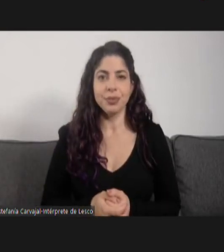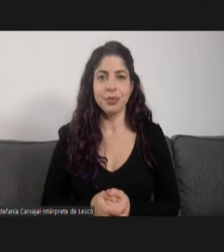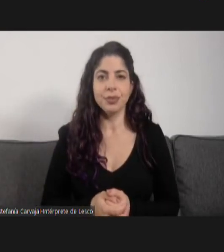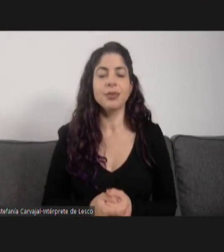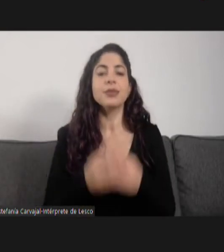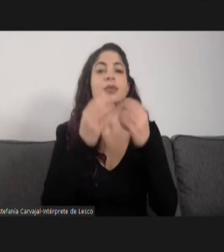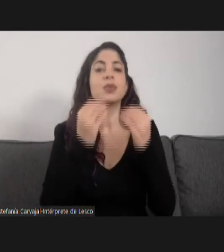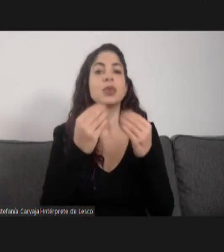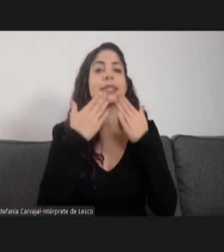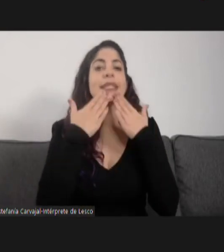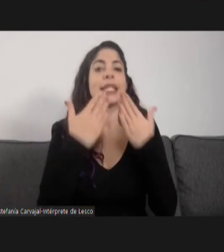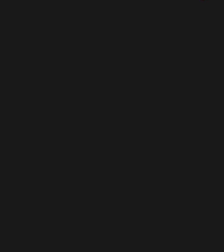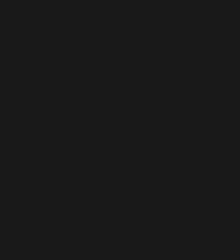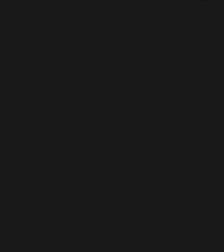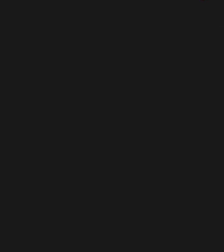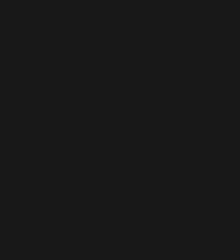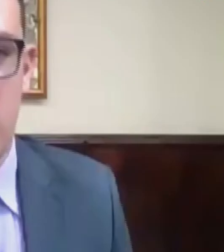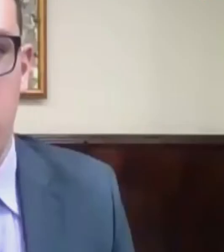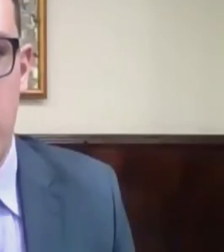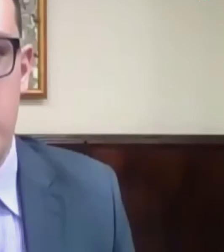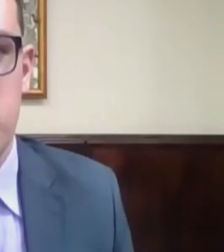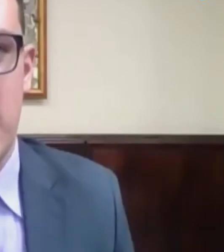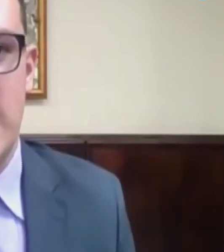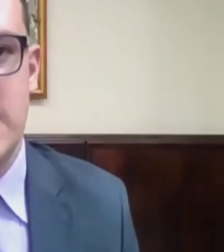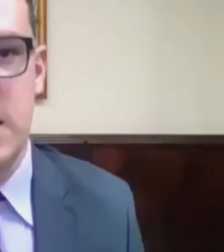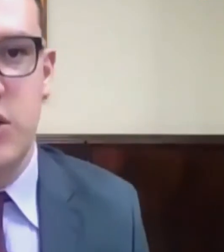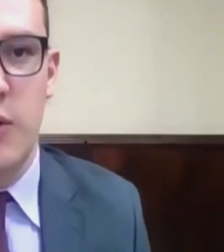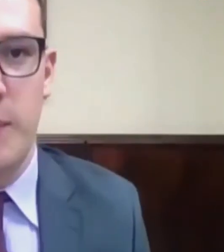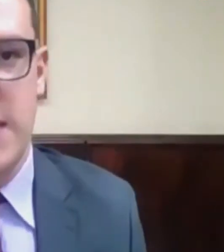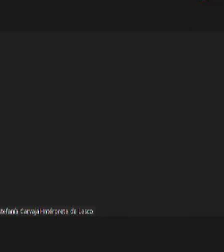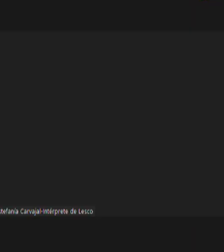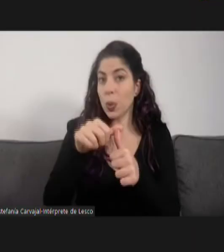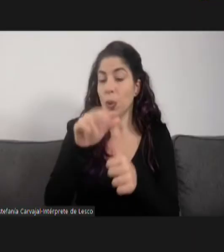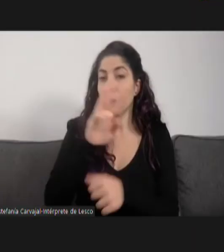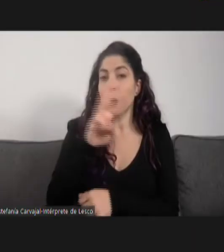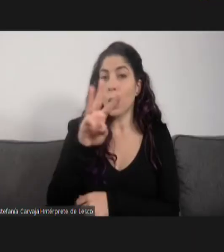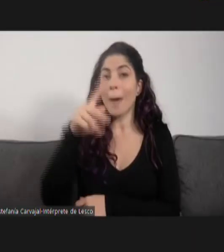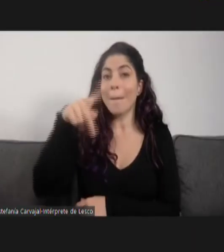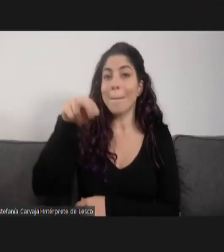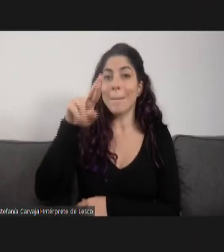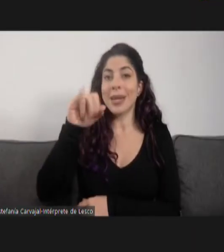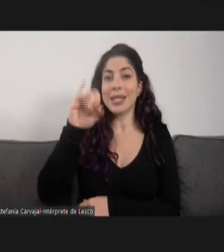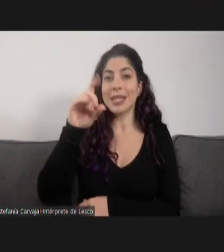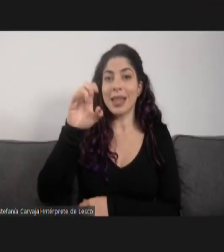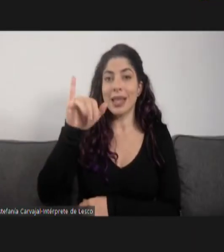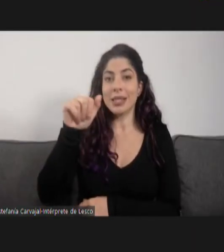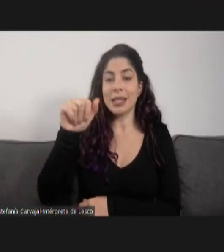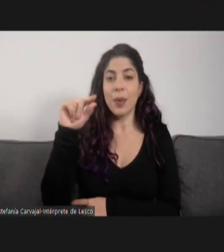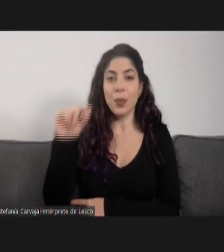Muchas gracias, don Alexander. Les recordamos el sitio